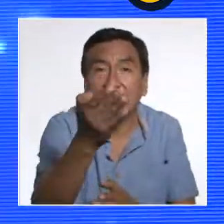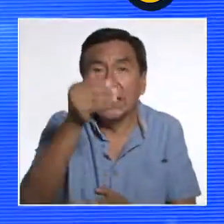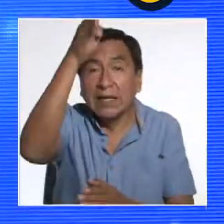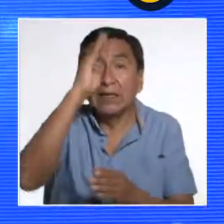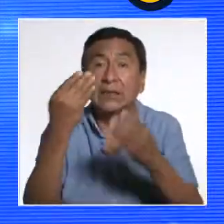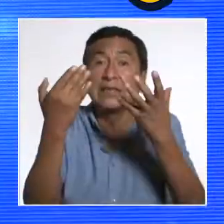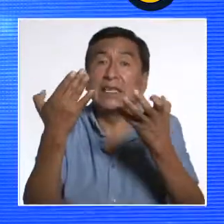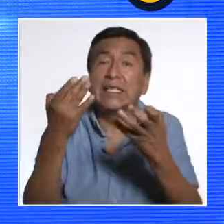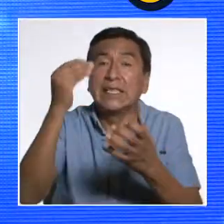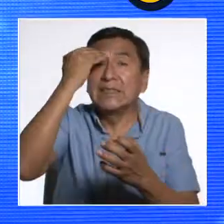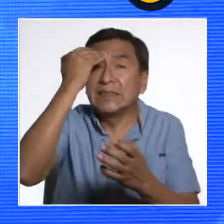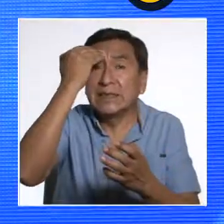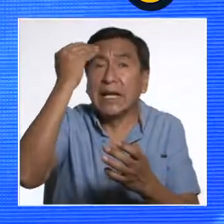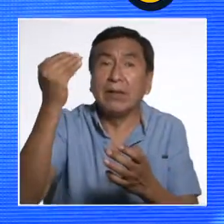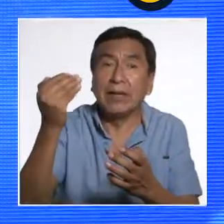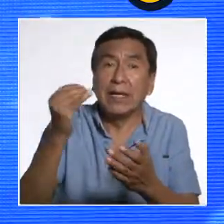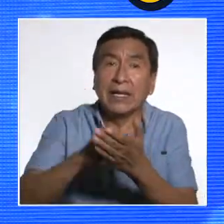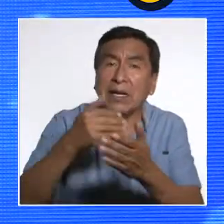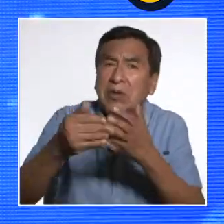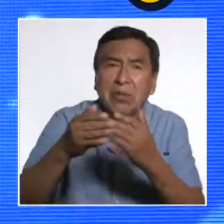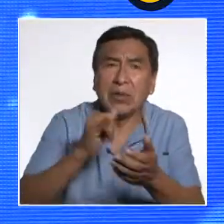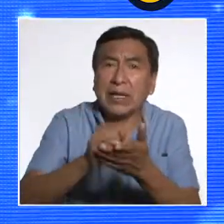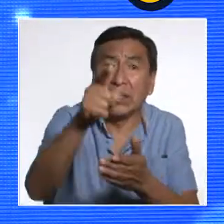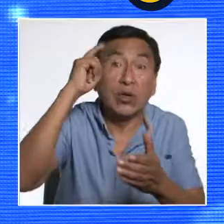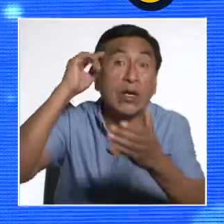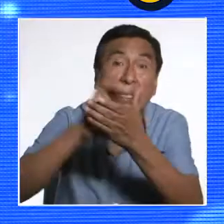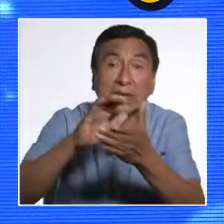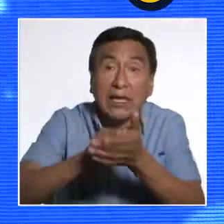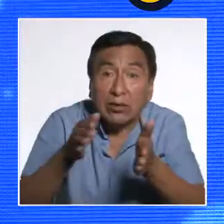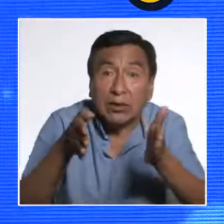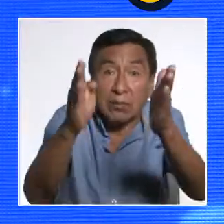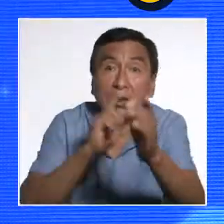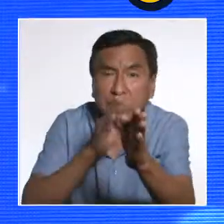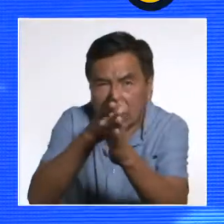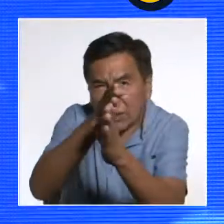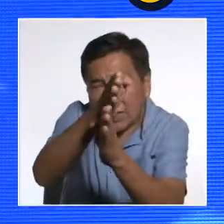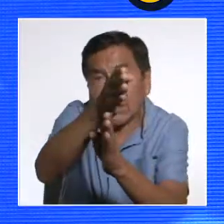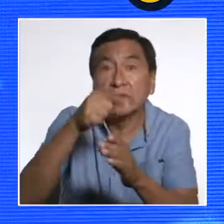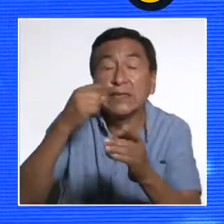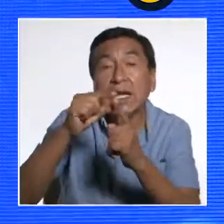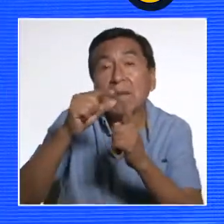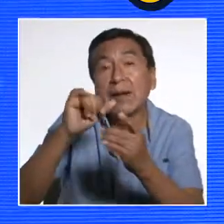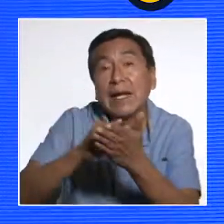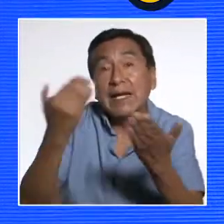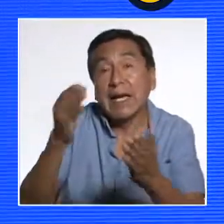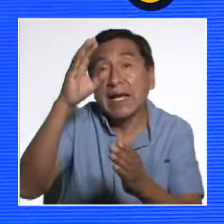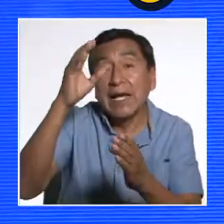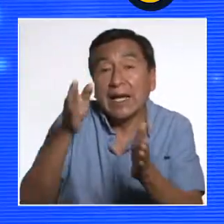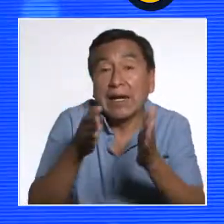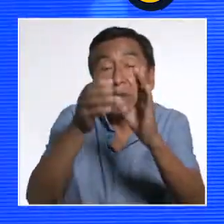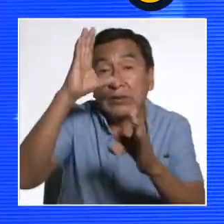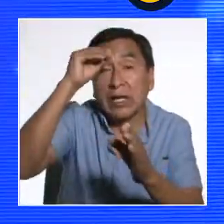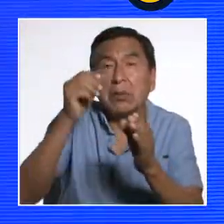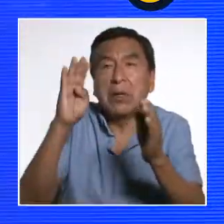Dios sabe, aunque tú creas que los caminos son rectos, dice la palabra, hay caminos que al hombre le parecen